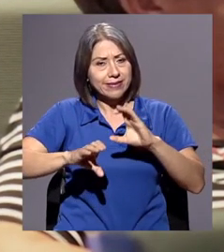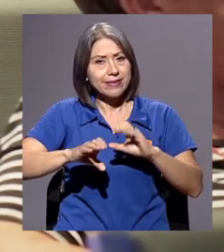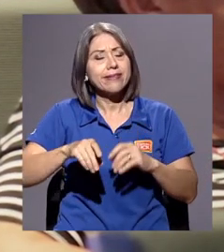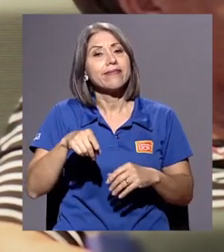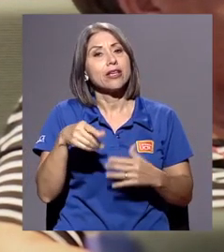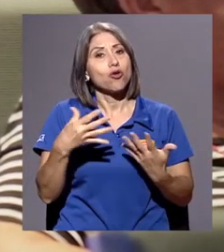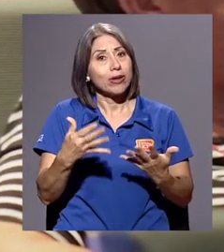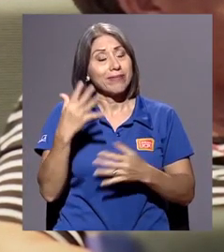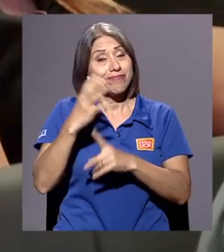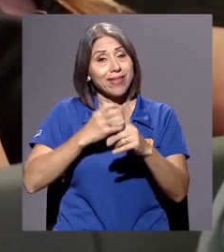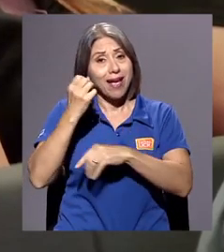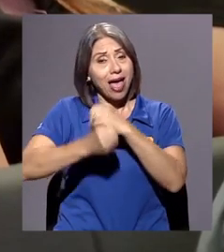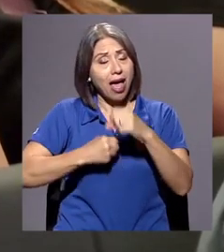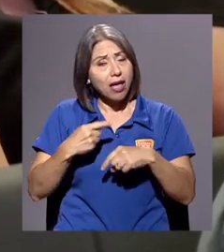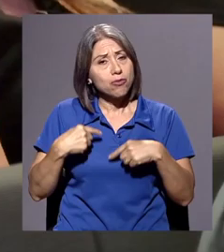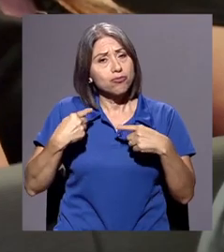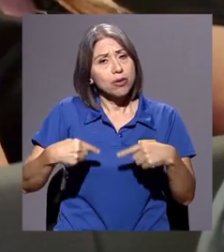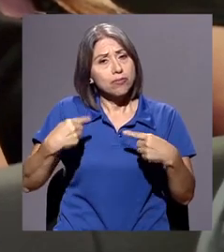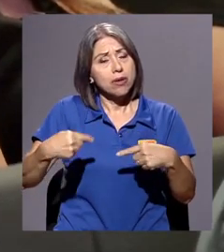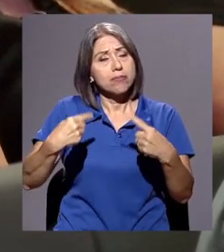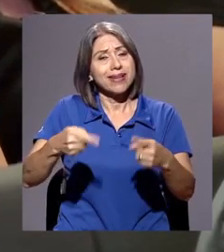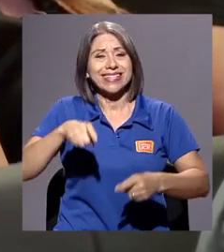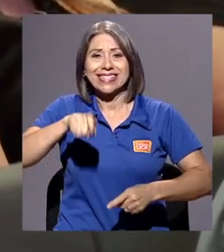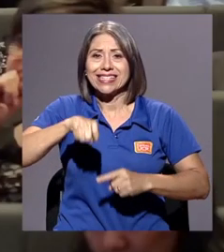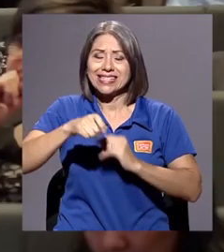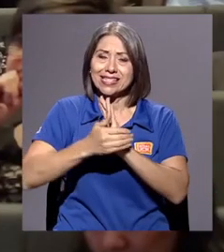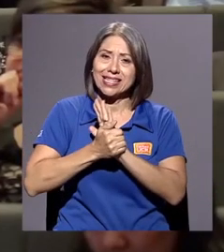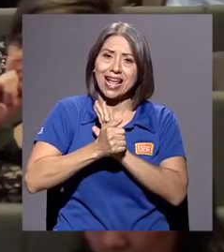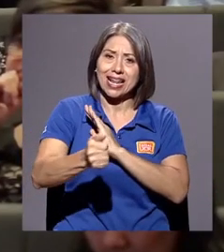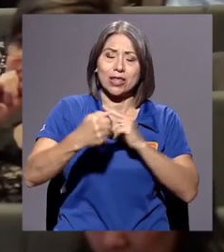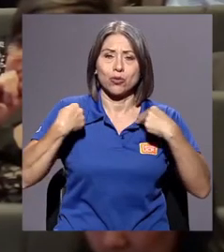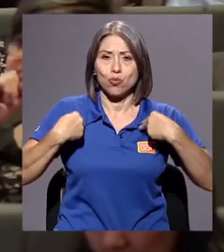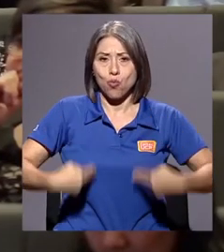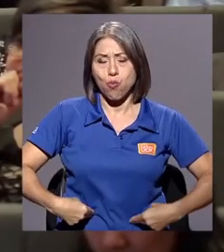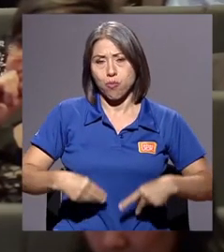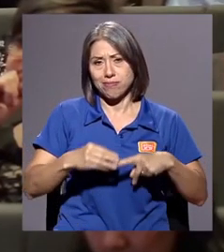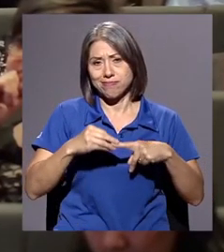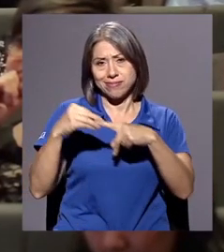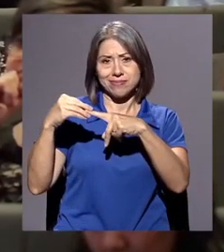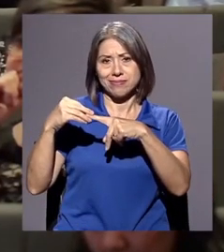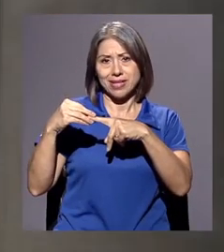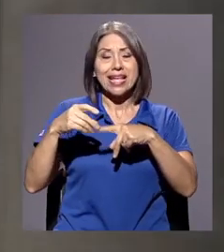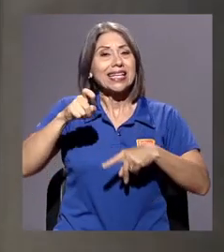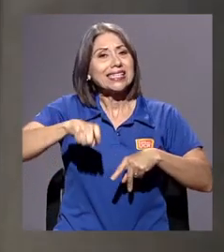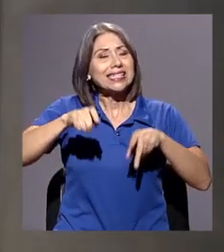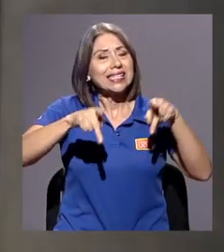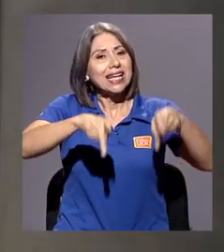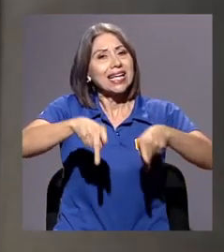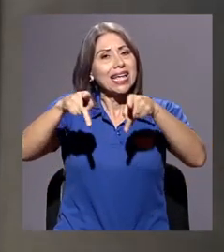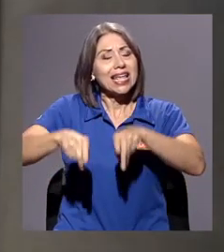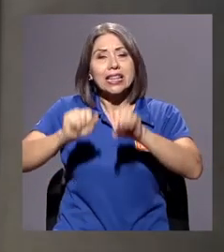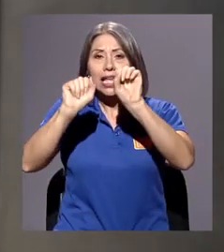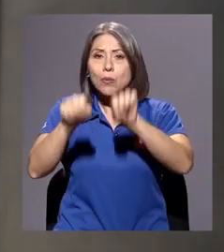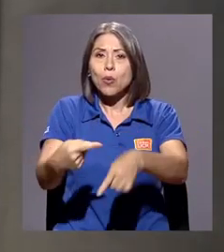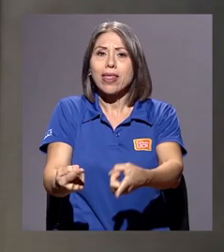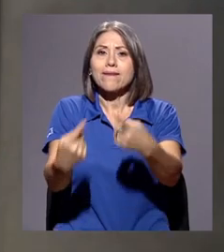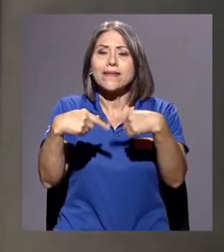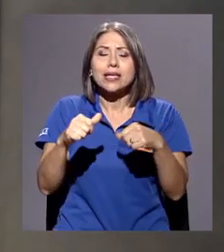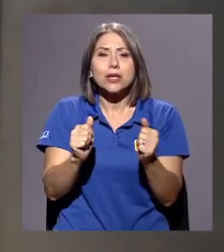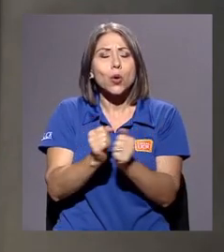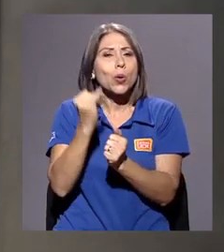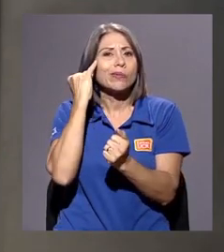va requiriendo año a año un talento humano especializado, gente que pueda venir